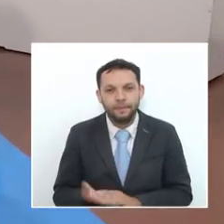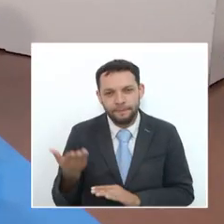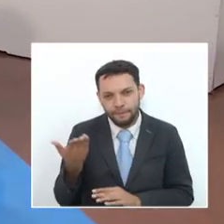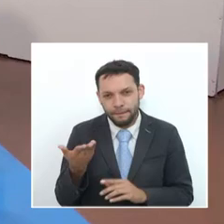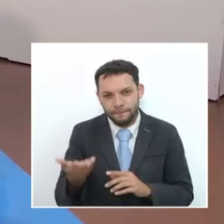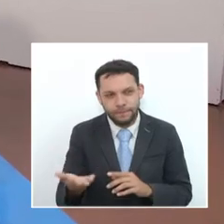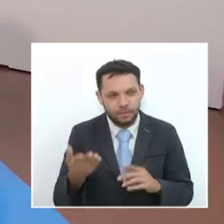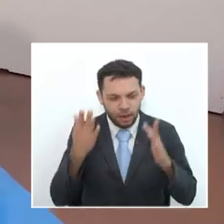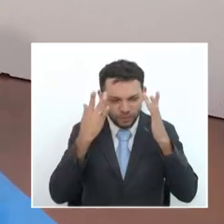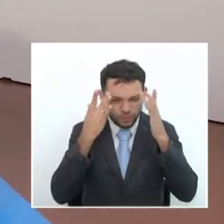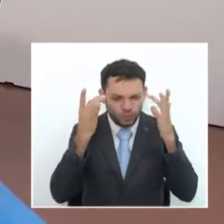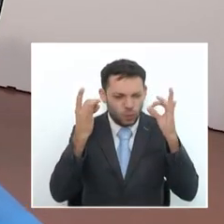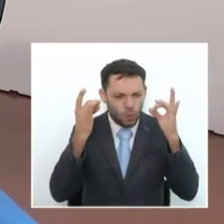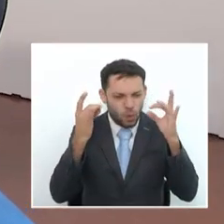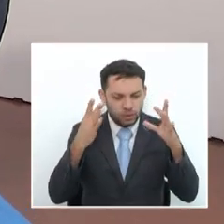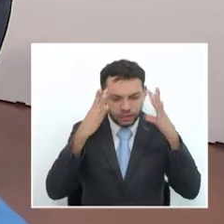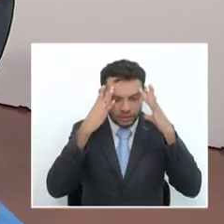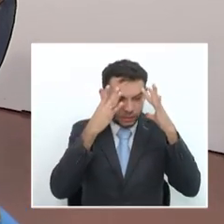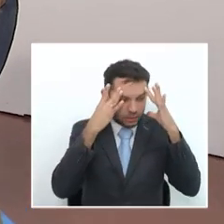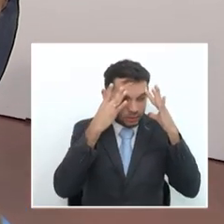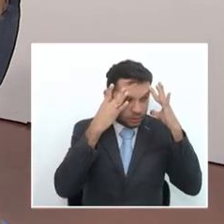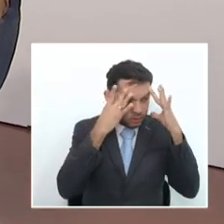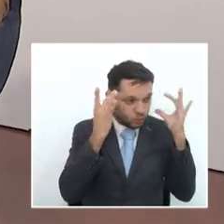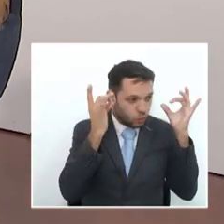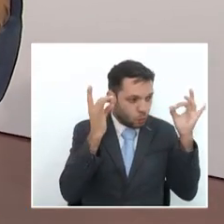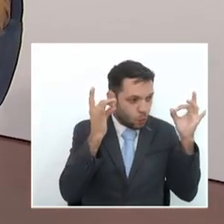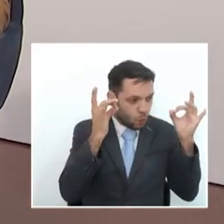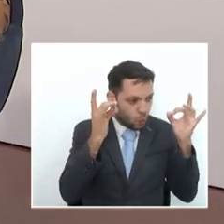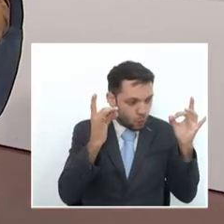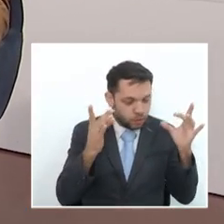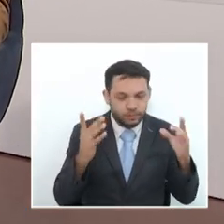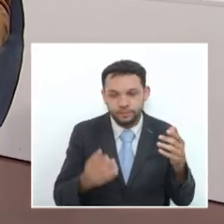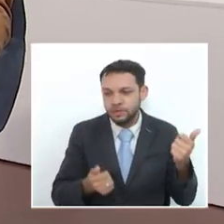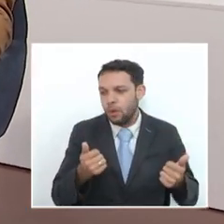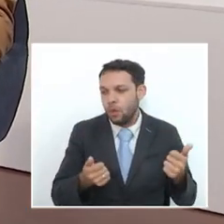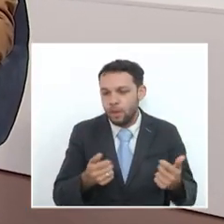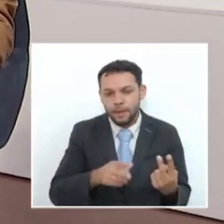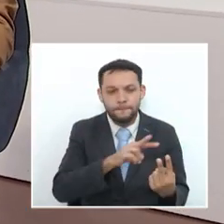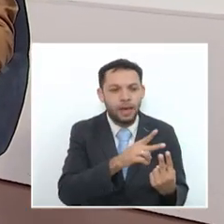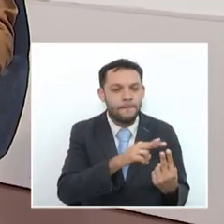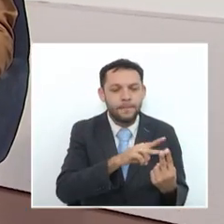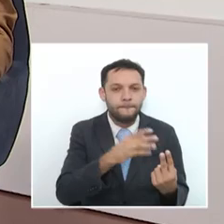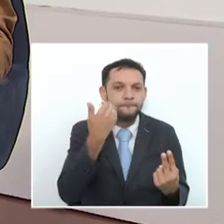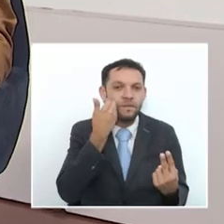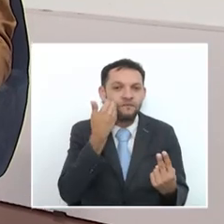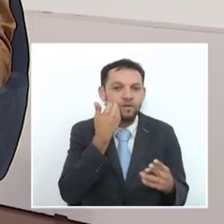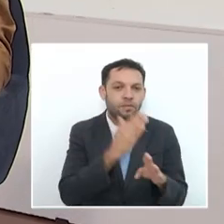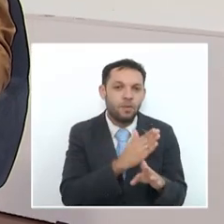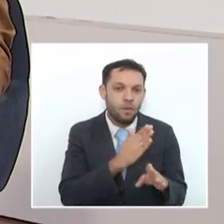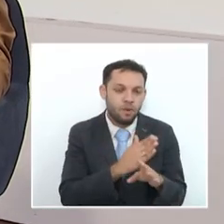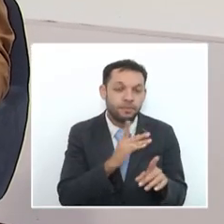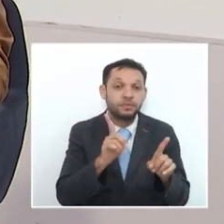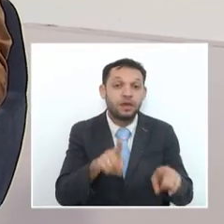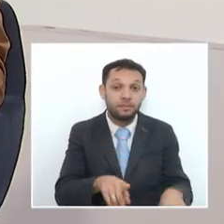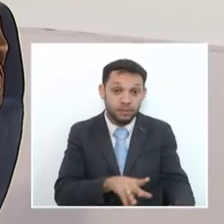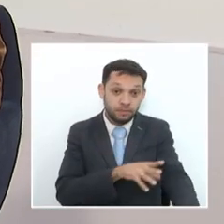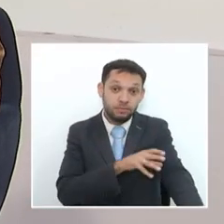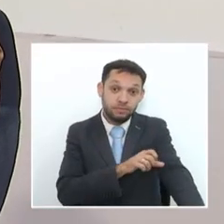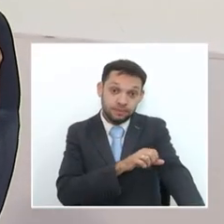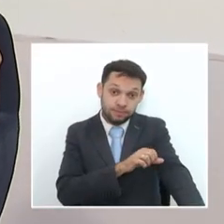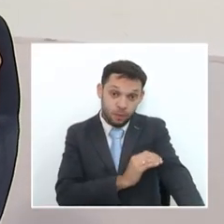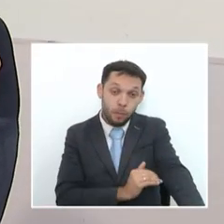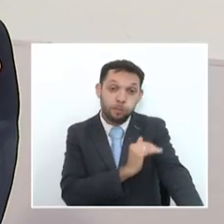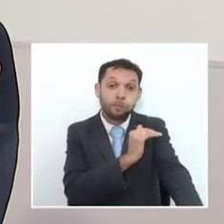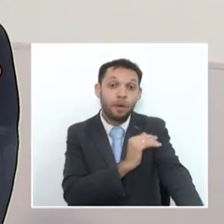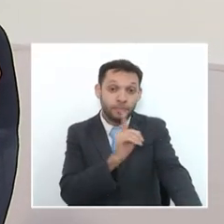Dolor de cabeza, ¿no? Este dolor de cabeza puede tener muchas causas. A los niños también se les sube la presión, tengan cuidado